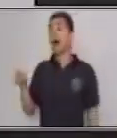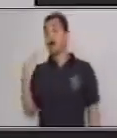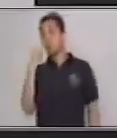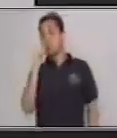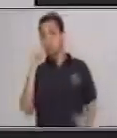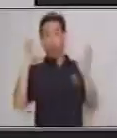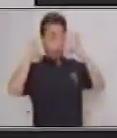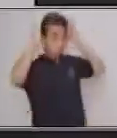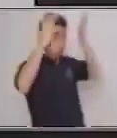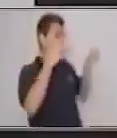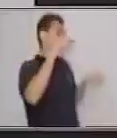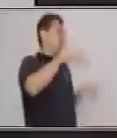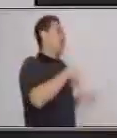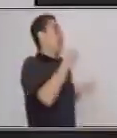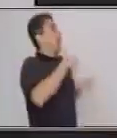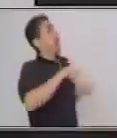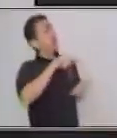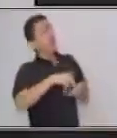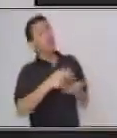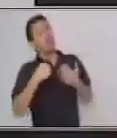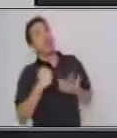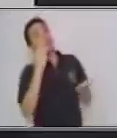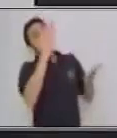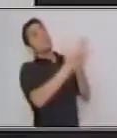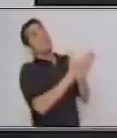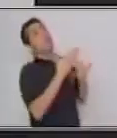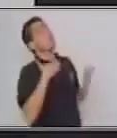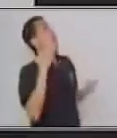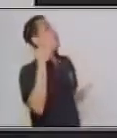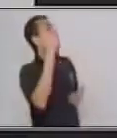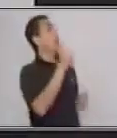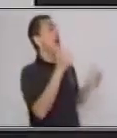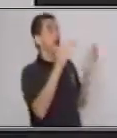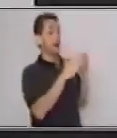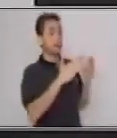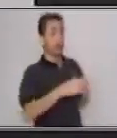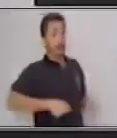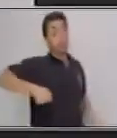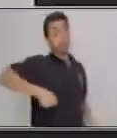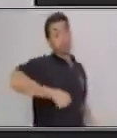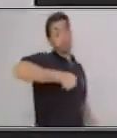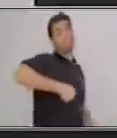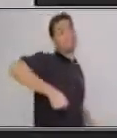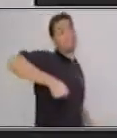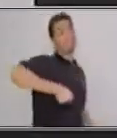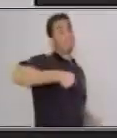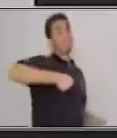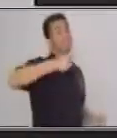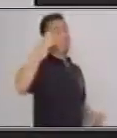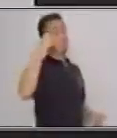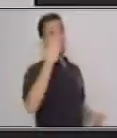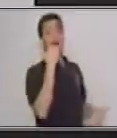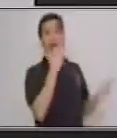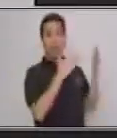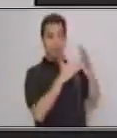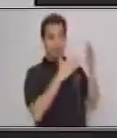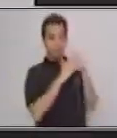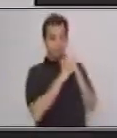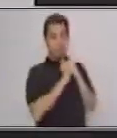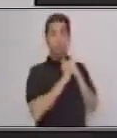bailando, que iba a casa de su abuelita, con una canasta para el almuerzo. Me pareció una persona